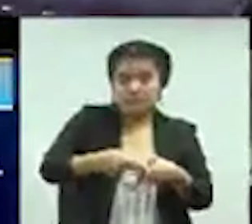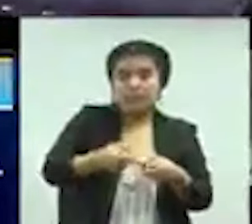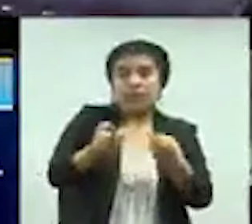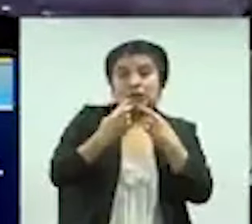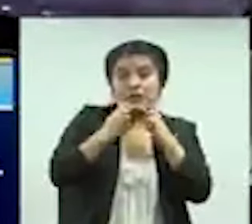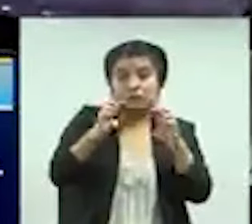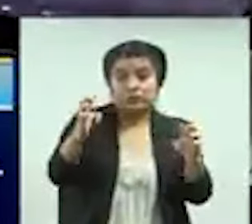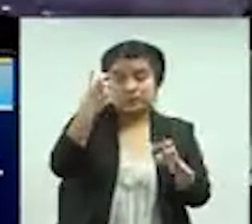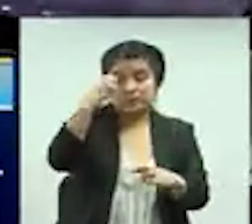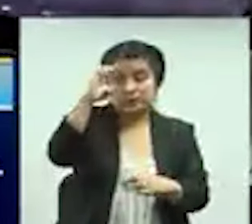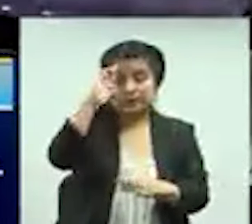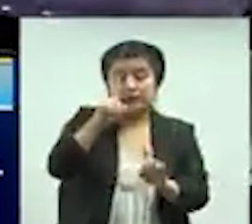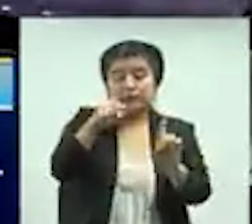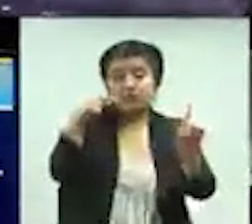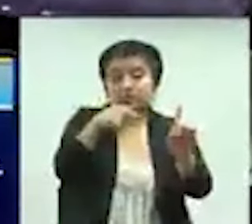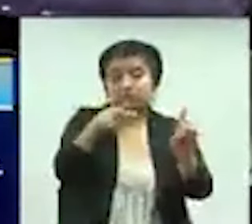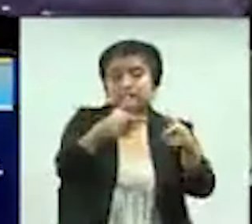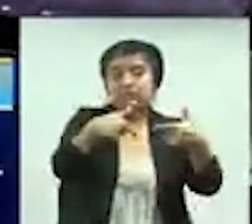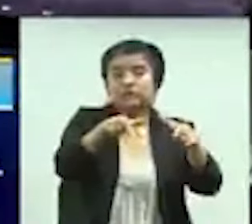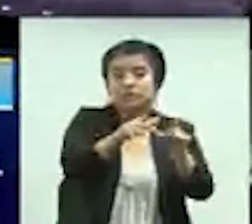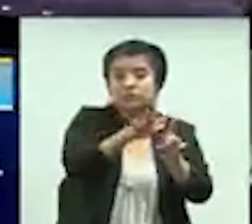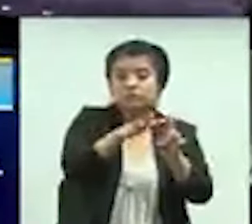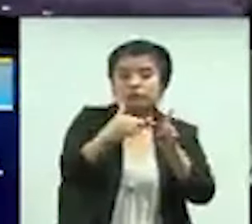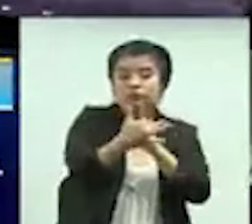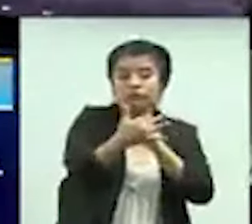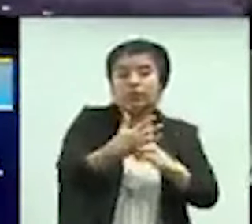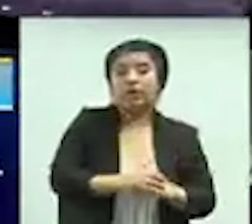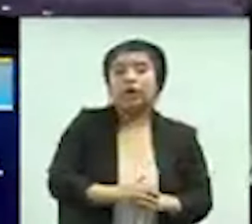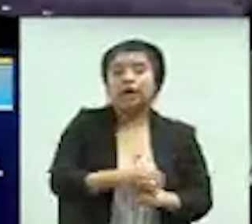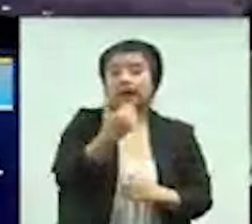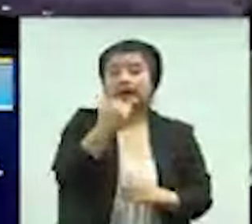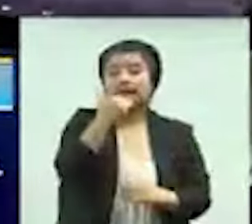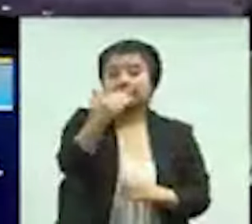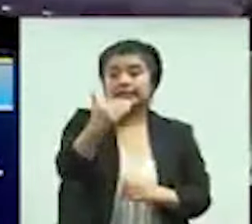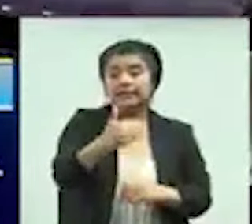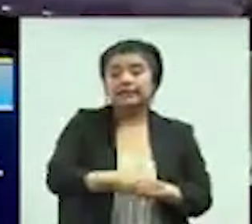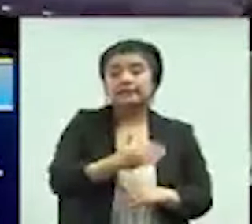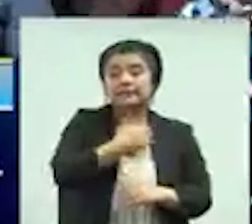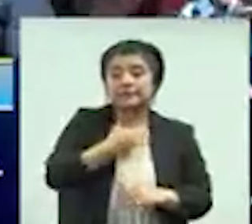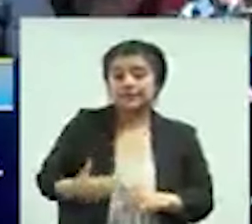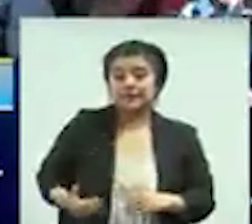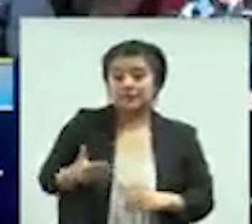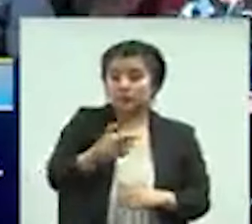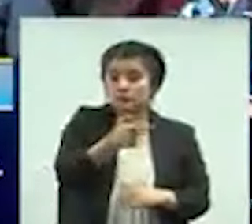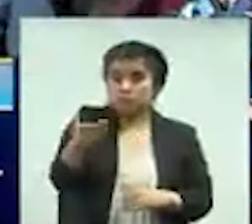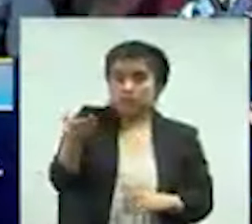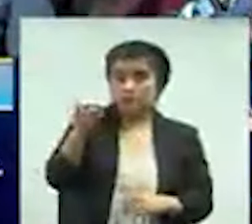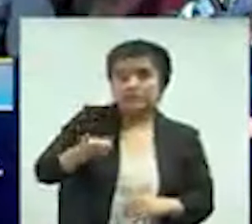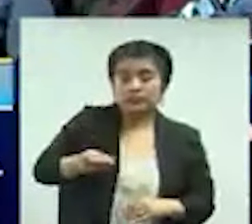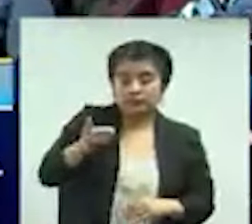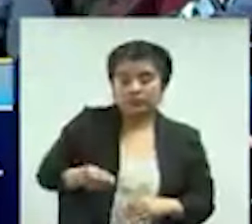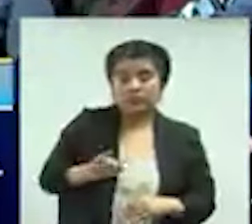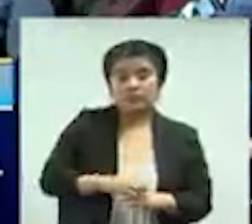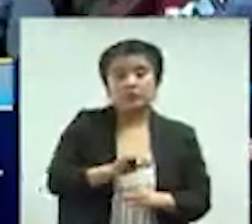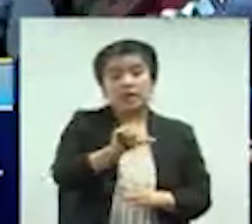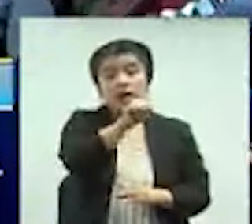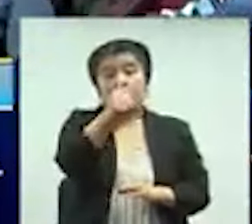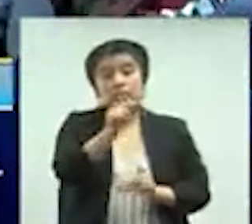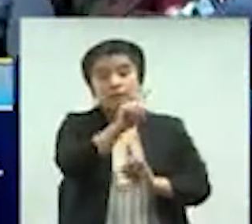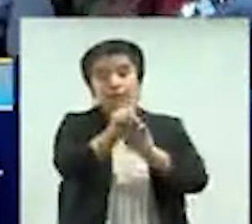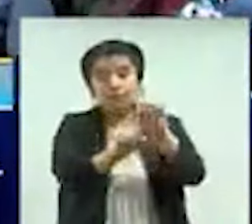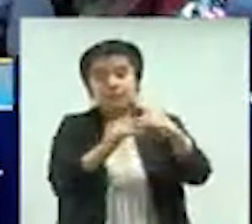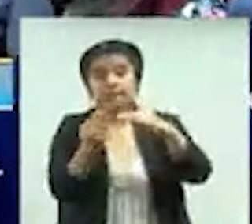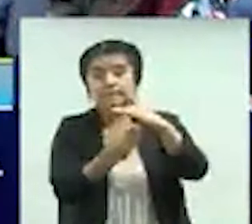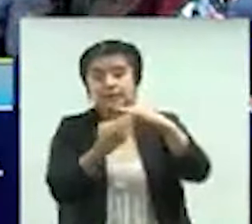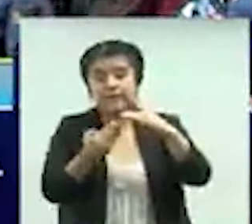político donde quiera que estos ocurran. Gracias, señor presidente, honorable pleno. Para formular la siguiente pregunta